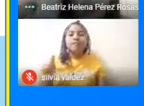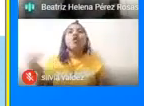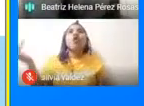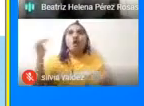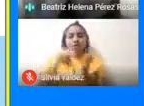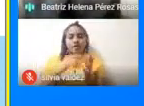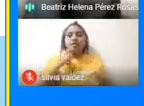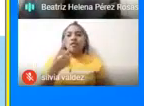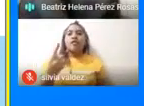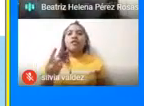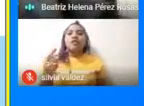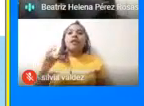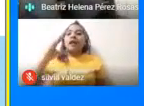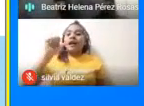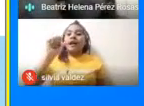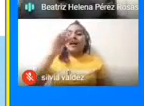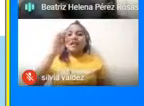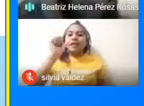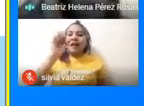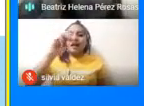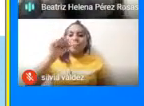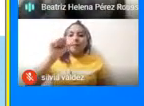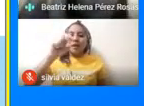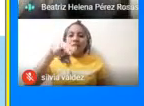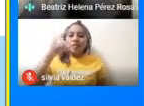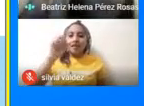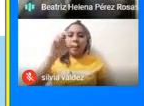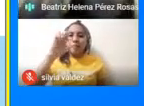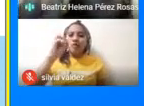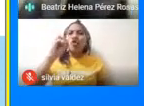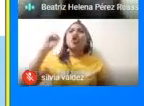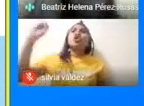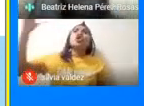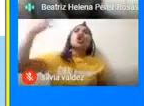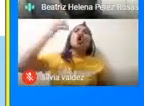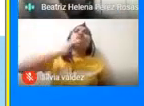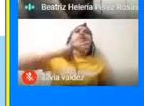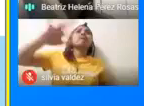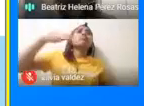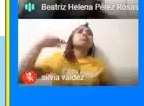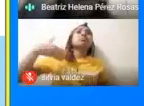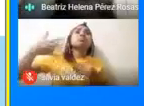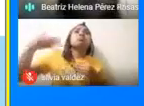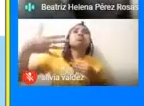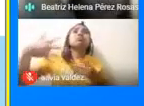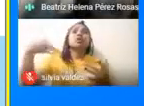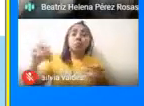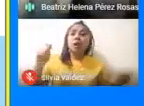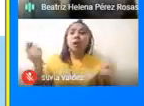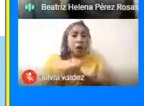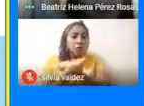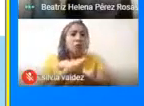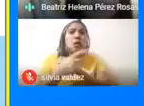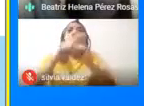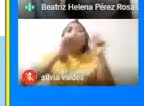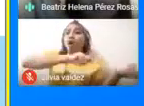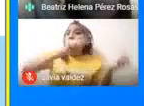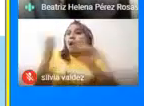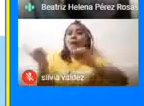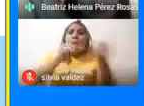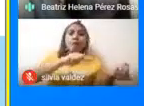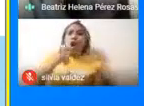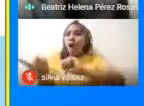digo, Catamandapio definió ser sol y playa por mucho tiempo, después va a ser cultural y después va a ser lo otro, y